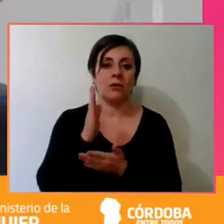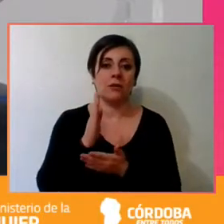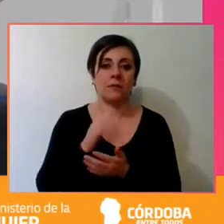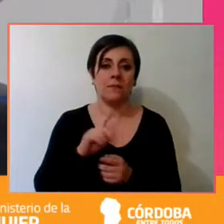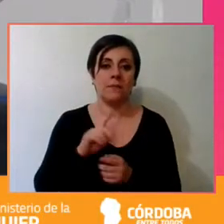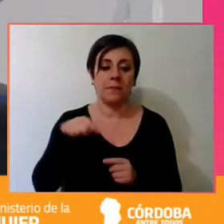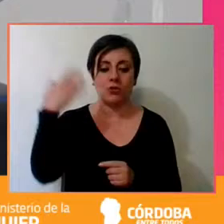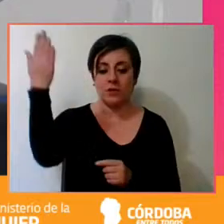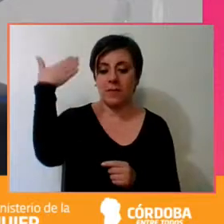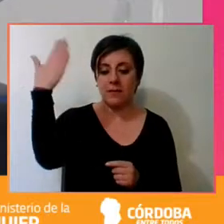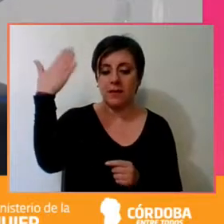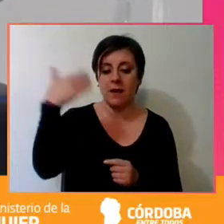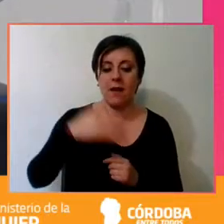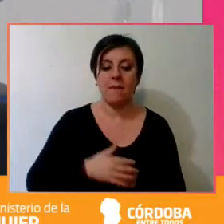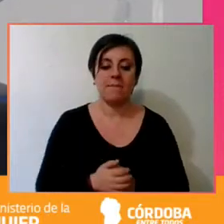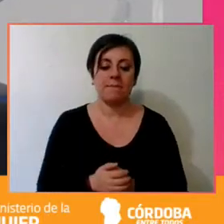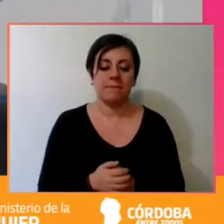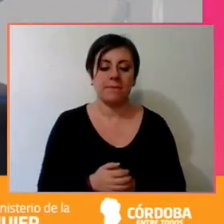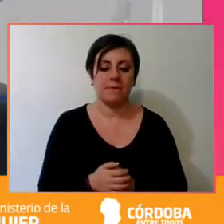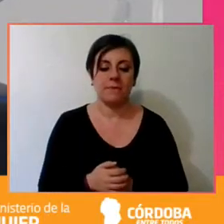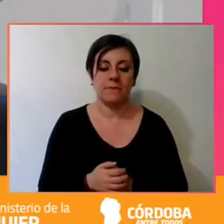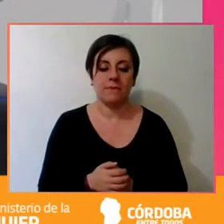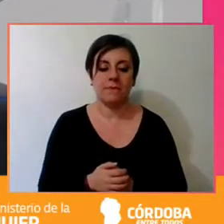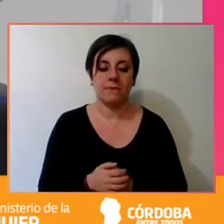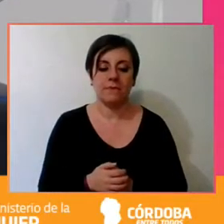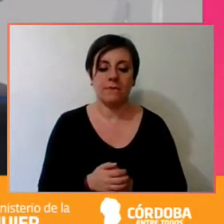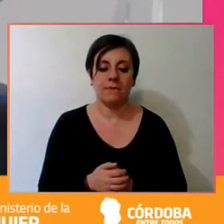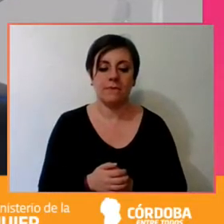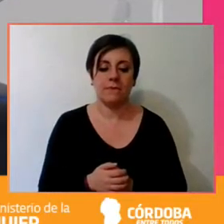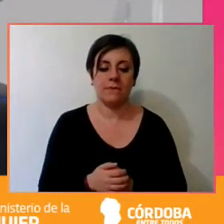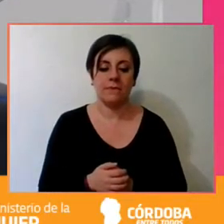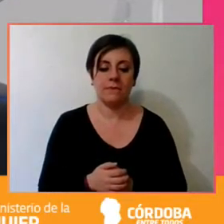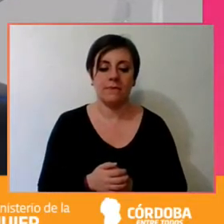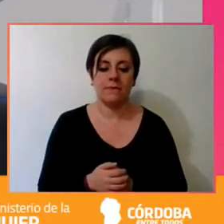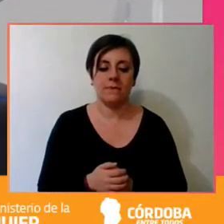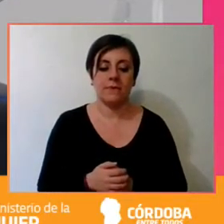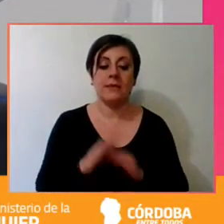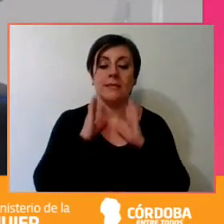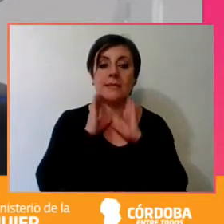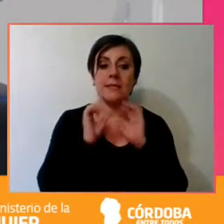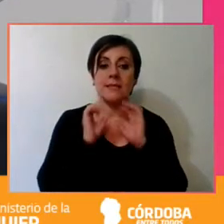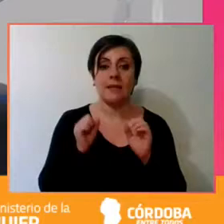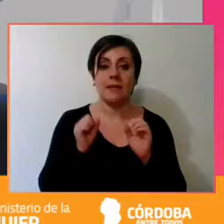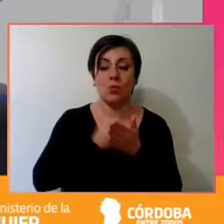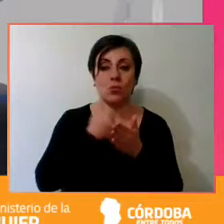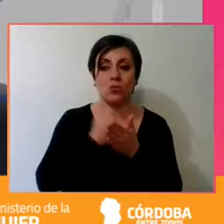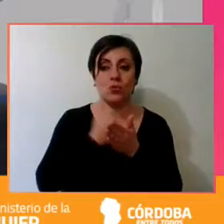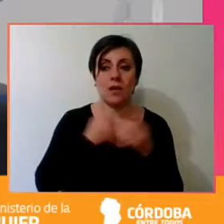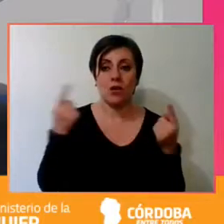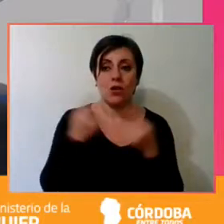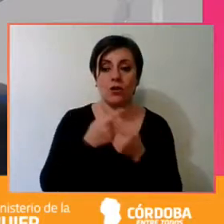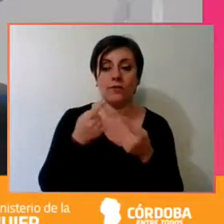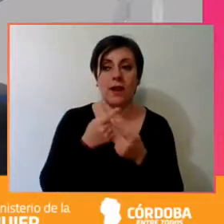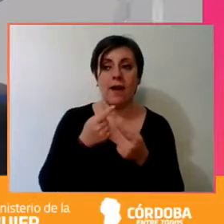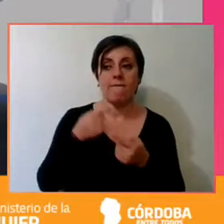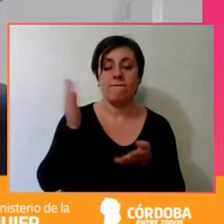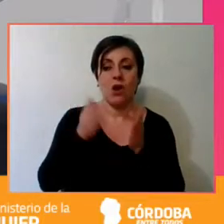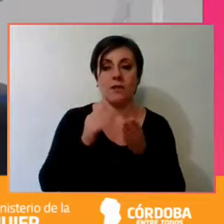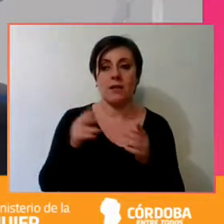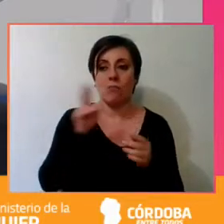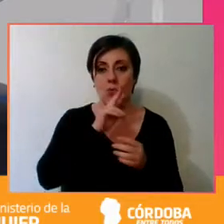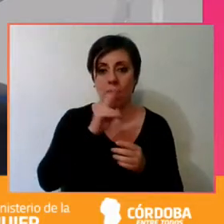exposición. La exposición va a estar a cargo de nuestra Secretaria de Lucha contra la Violencia de la Mujer y Trata de Personas del Ministerio de la Mujer